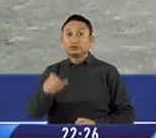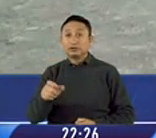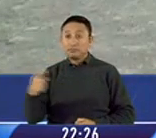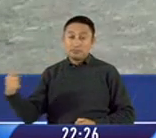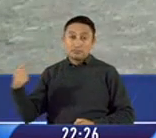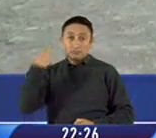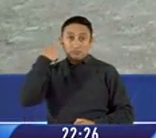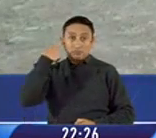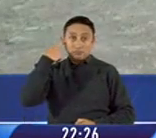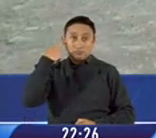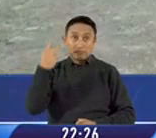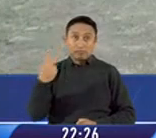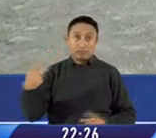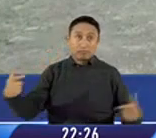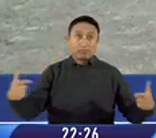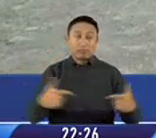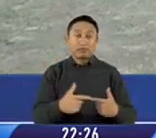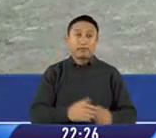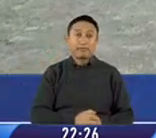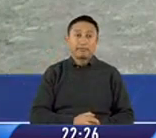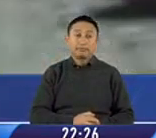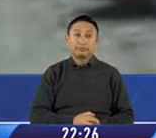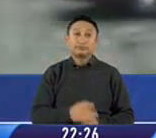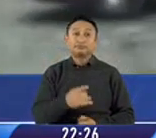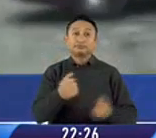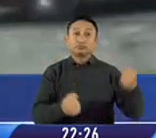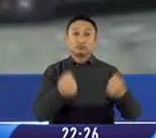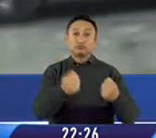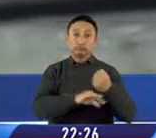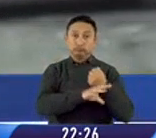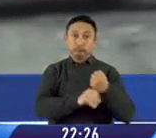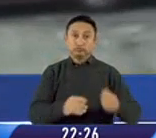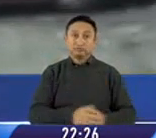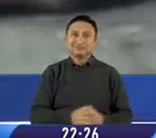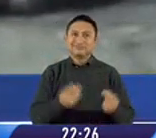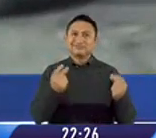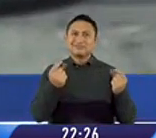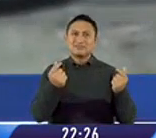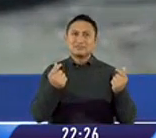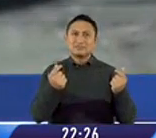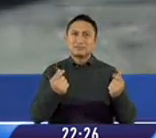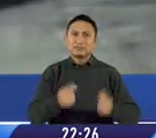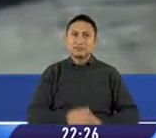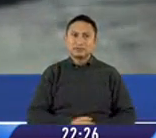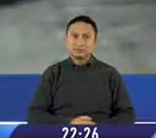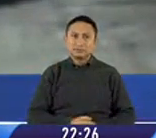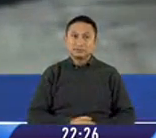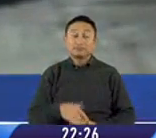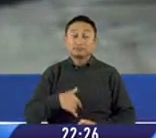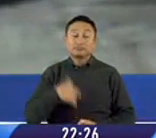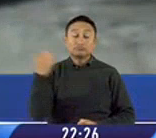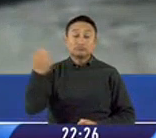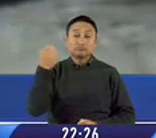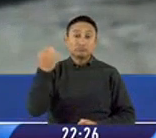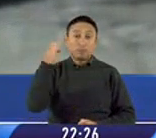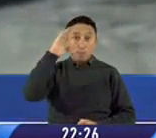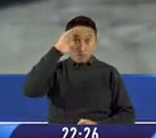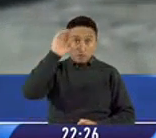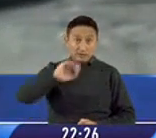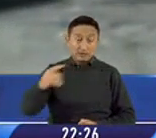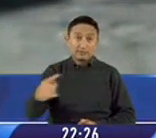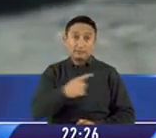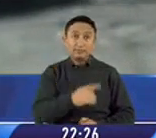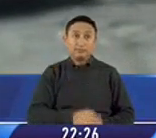lo secuestran. Se sustraen además el camión. En cuestión de segundos, la alerta fue emitida a la Policía